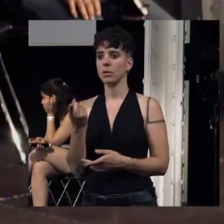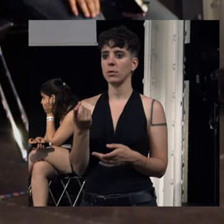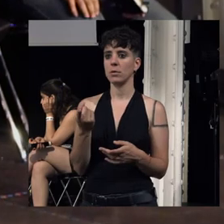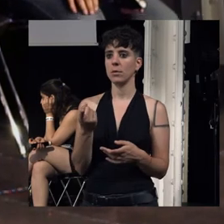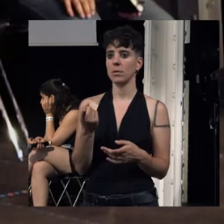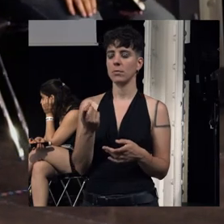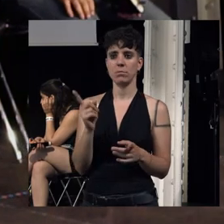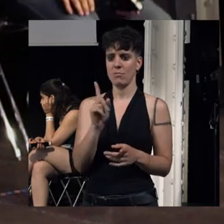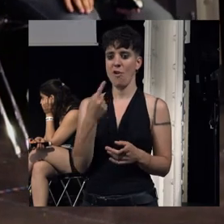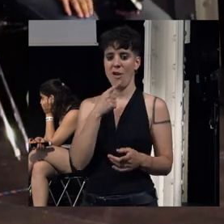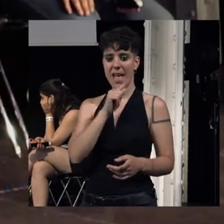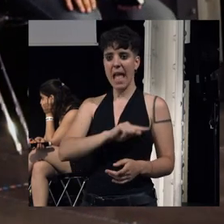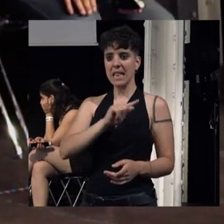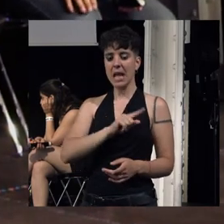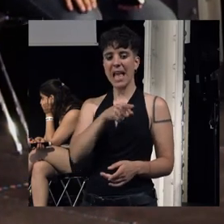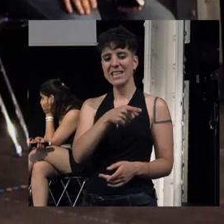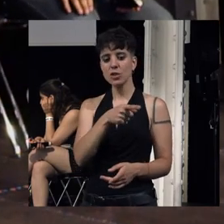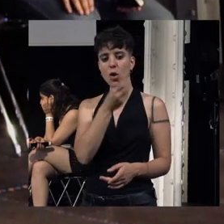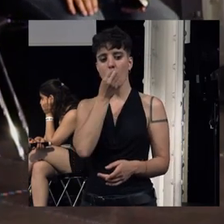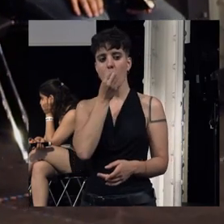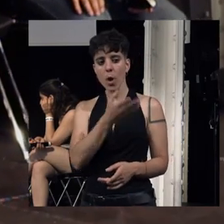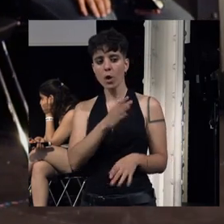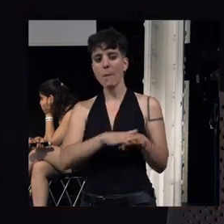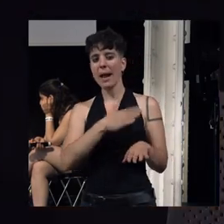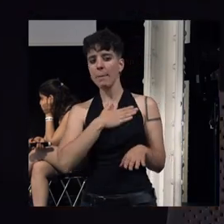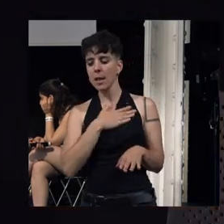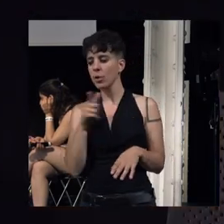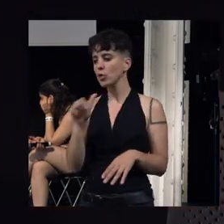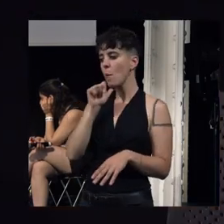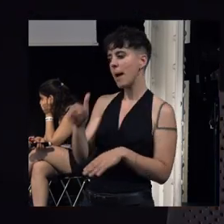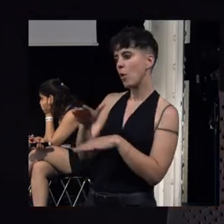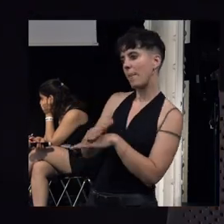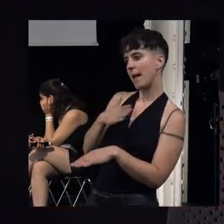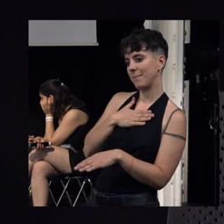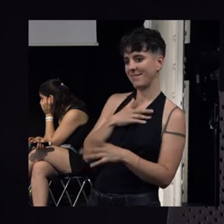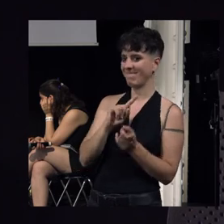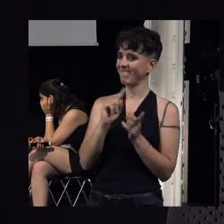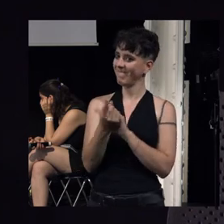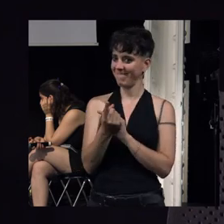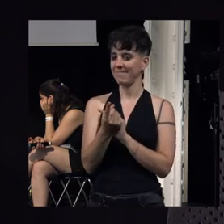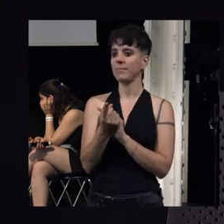es bueno para mí o esto es malo para mí. O sea, a mí, por ejemplo, nosotros lo que decimos